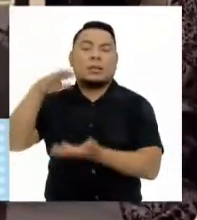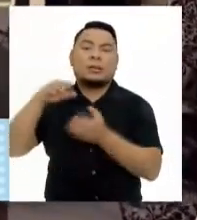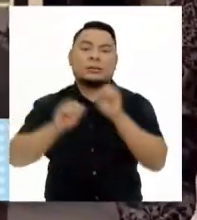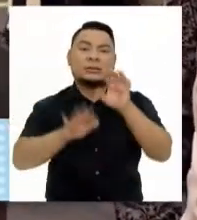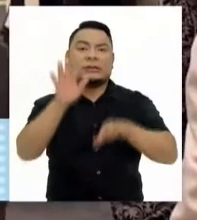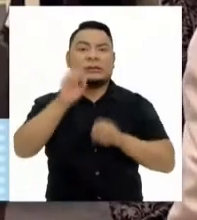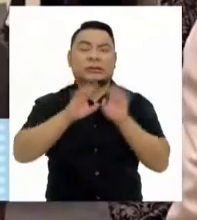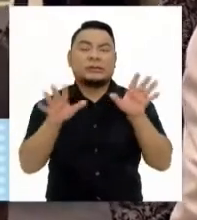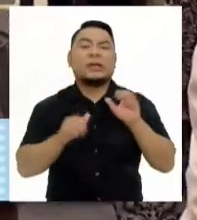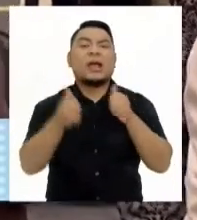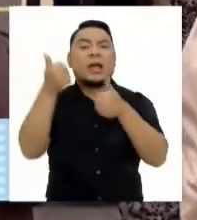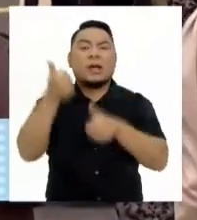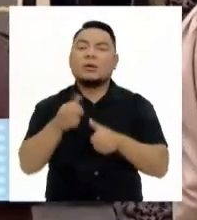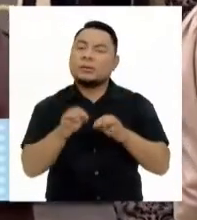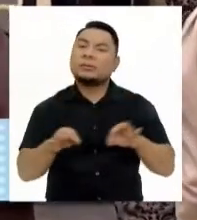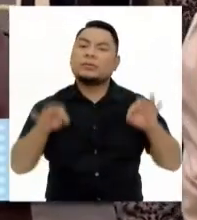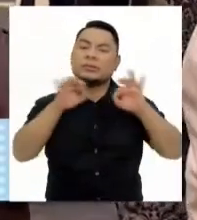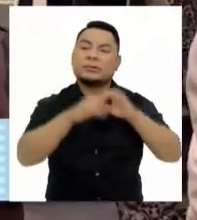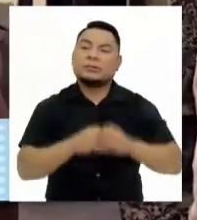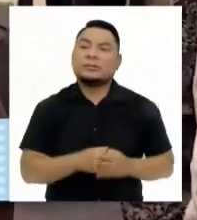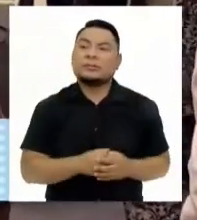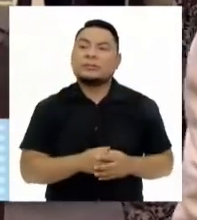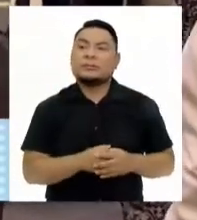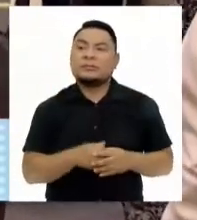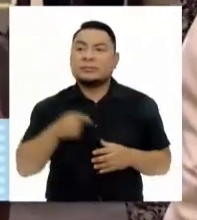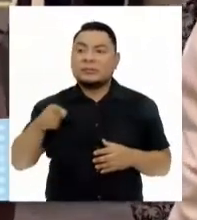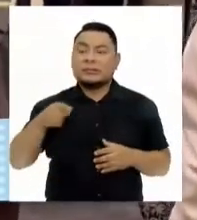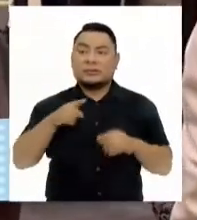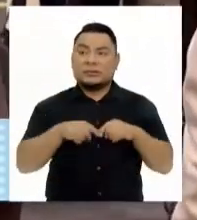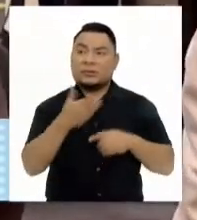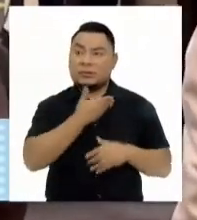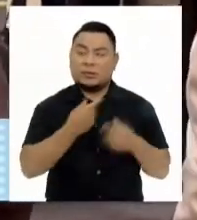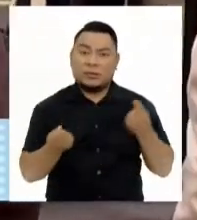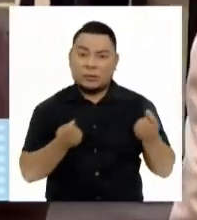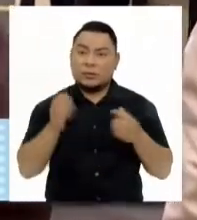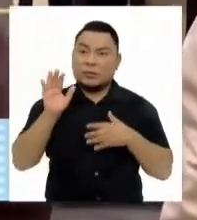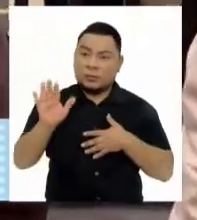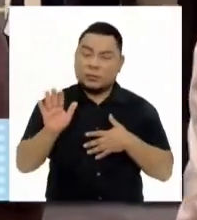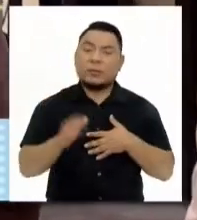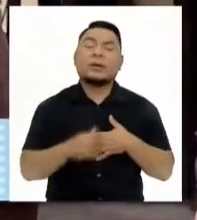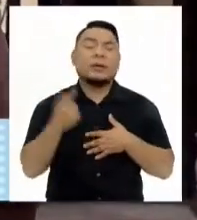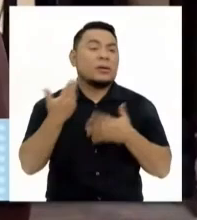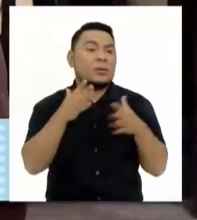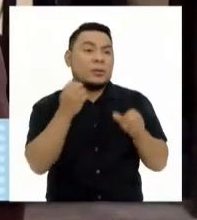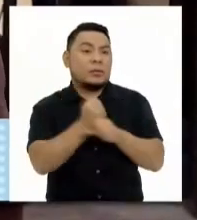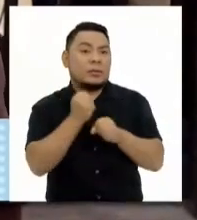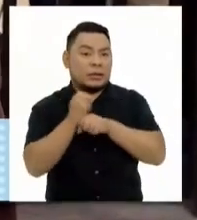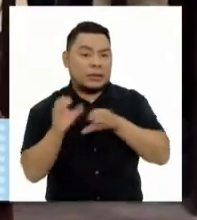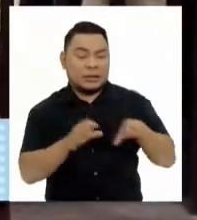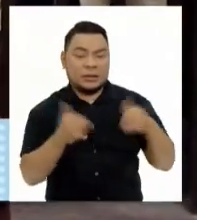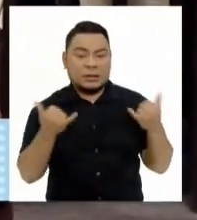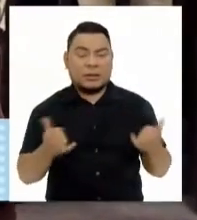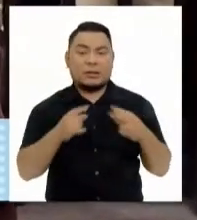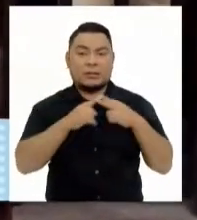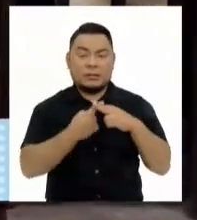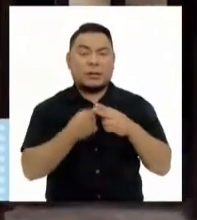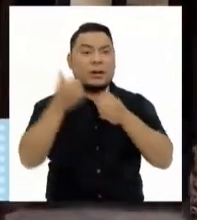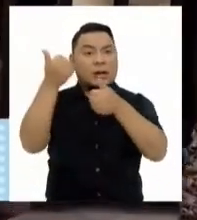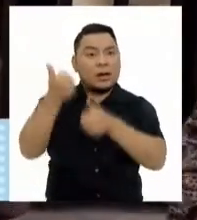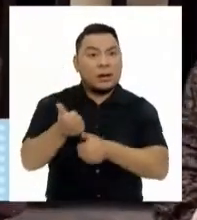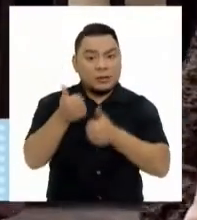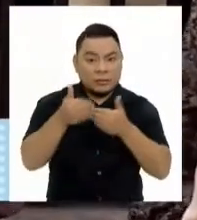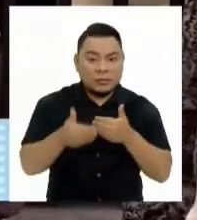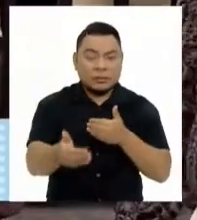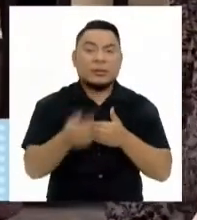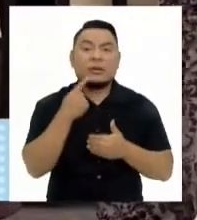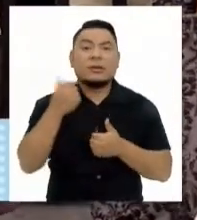15 días de agosto, que es fundamental. ¿Que depende de este gobierno? Bueno, lo que pasa es que cualquier gestión que hagamos a partir de agosto no van